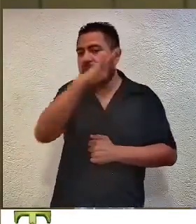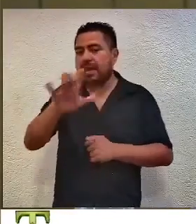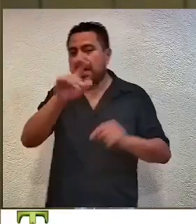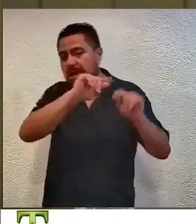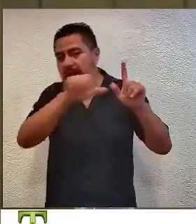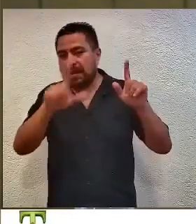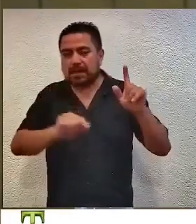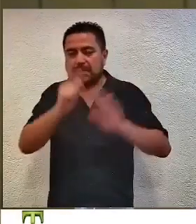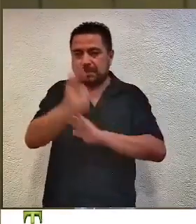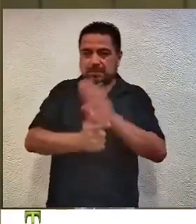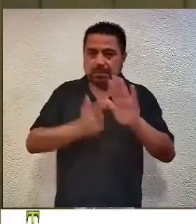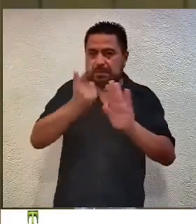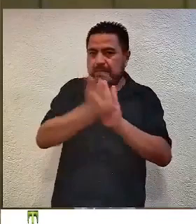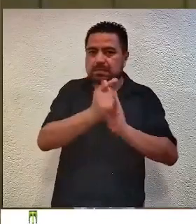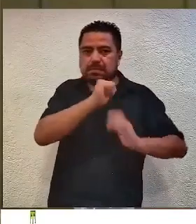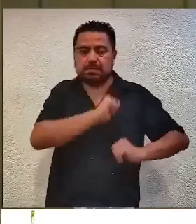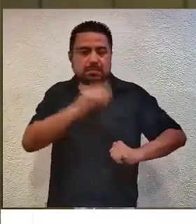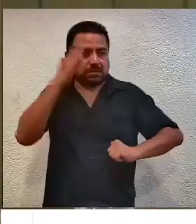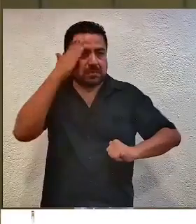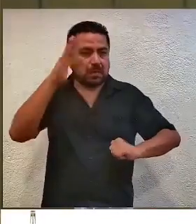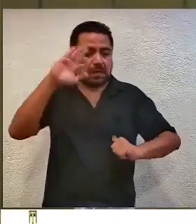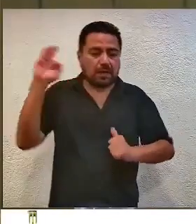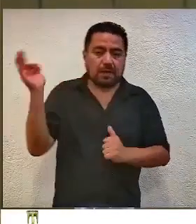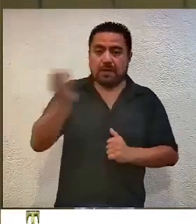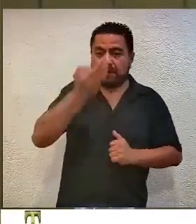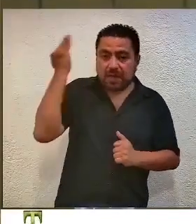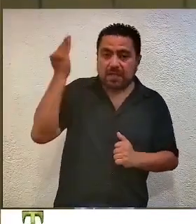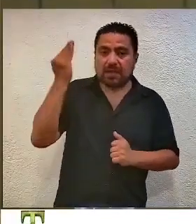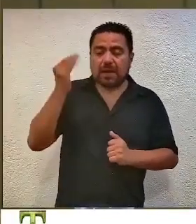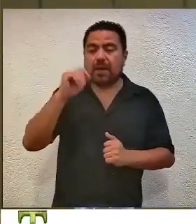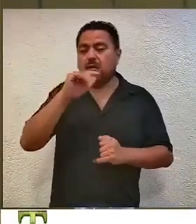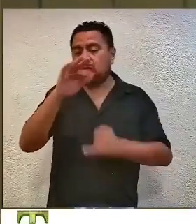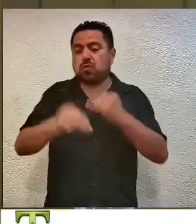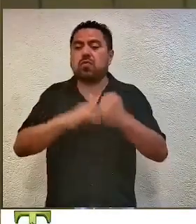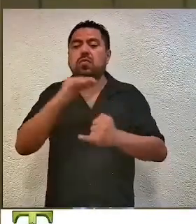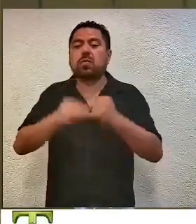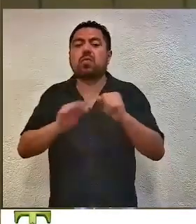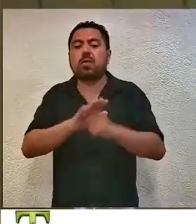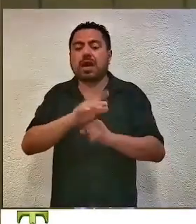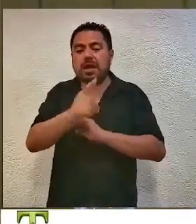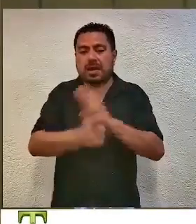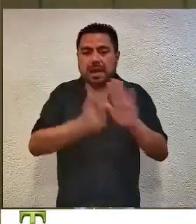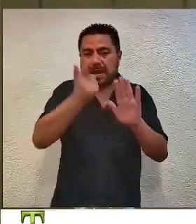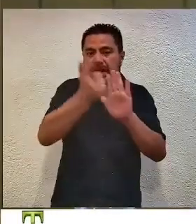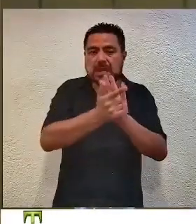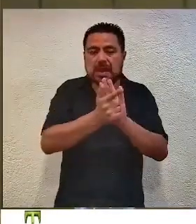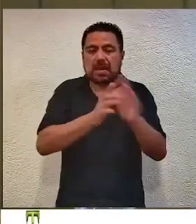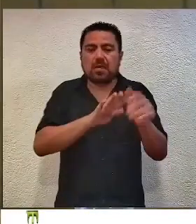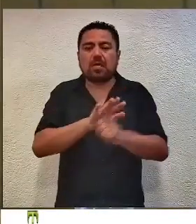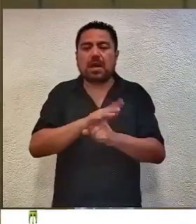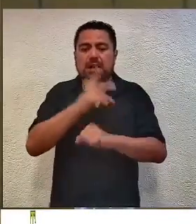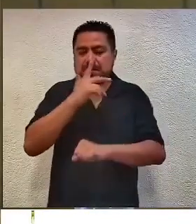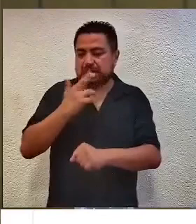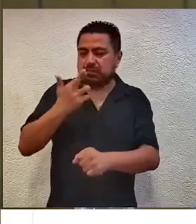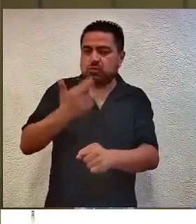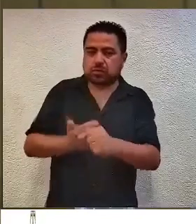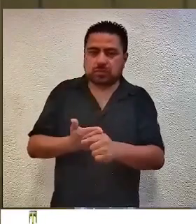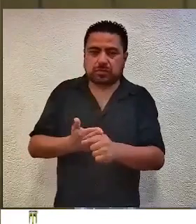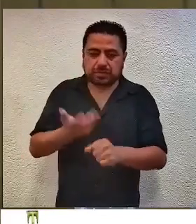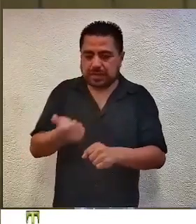Ley Orgánica del Poder Judicial de la Federación y, por último, la Ley General de